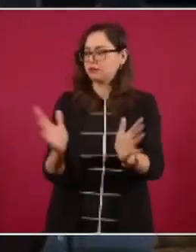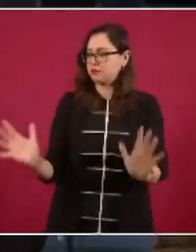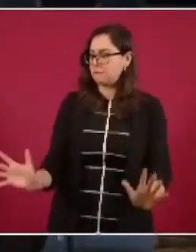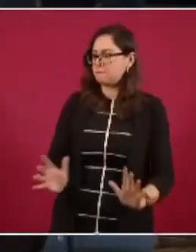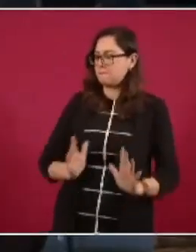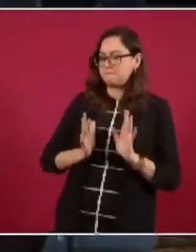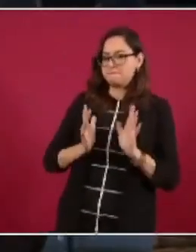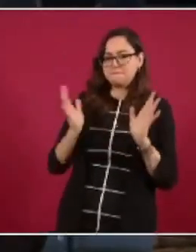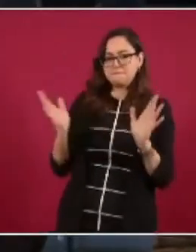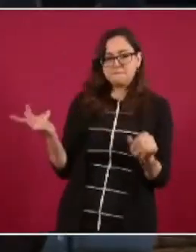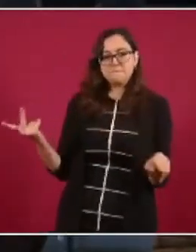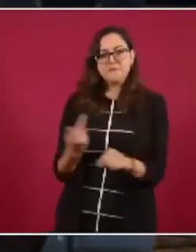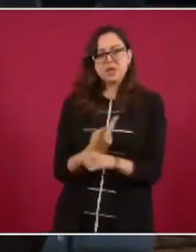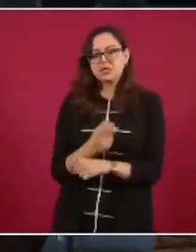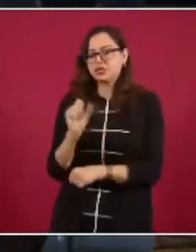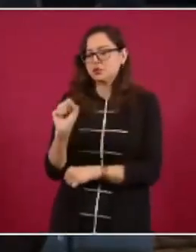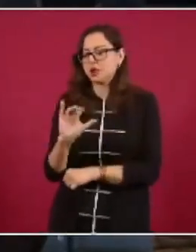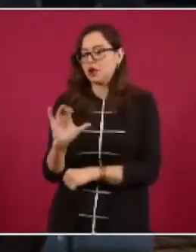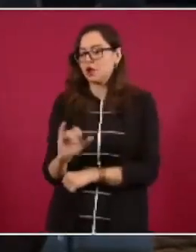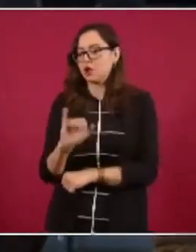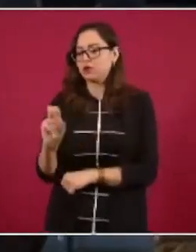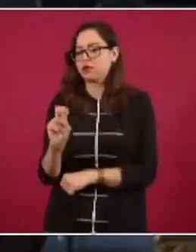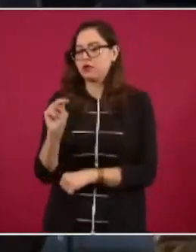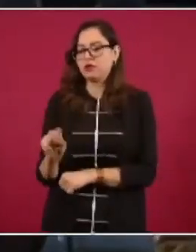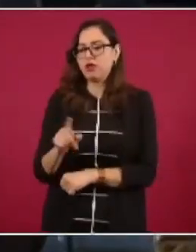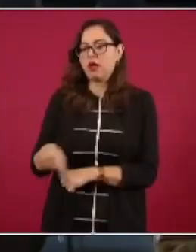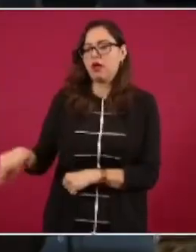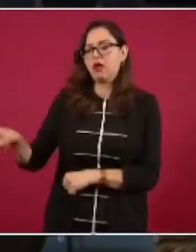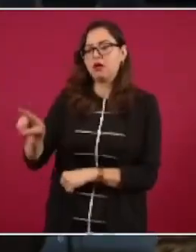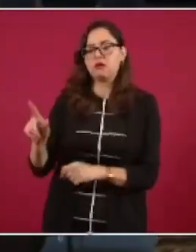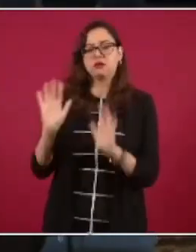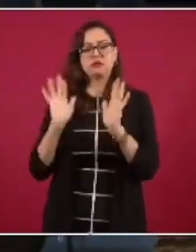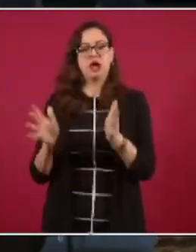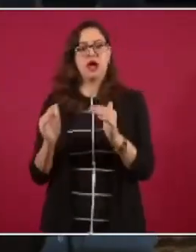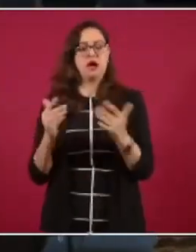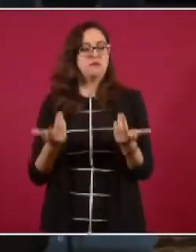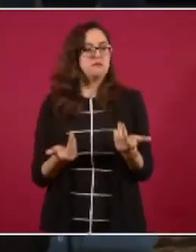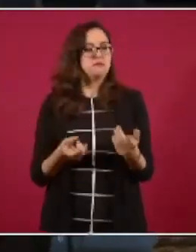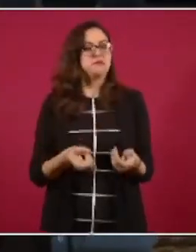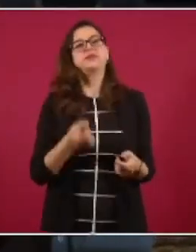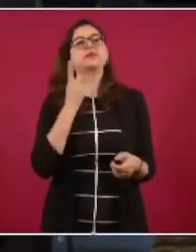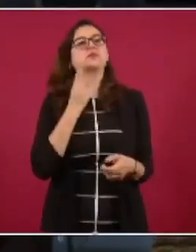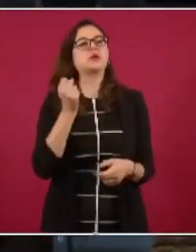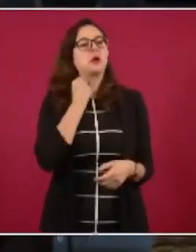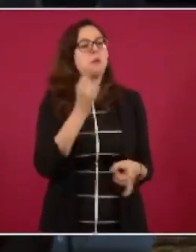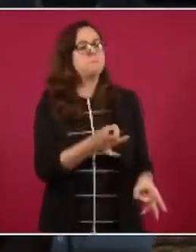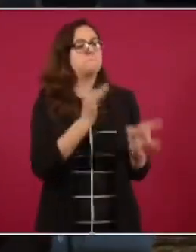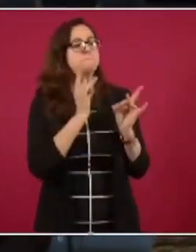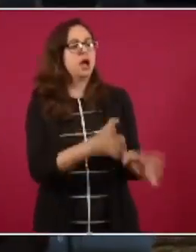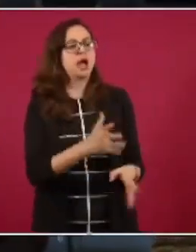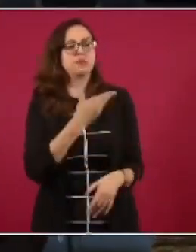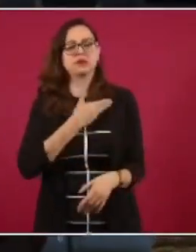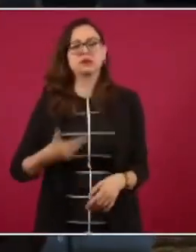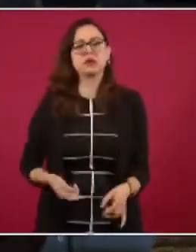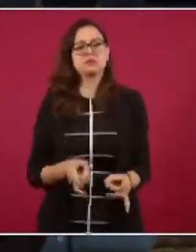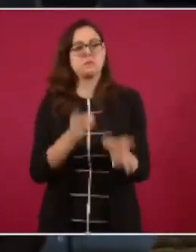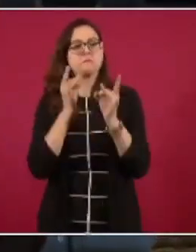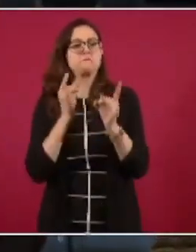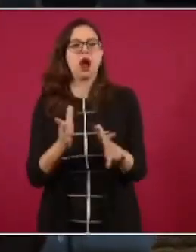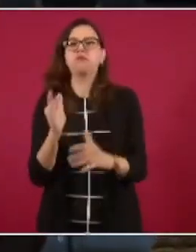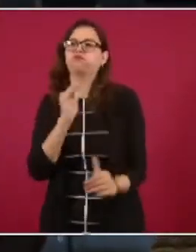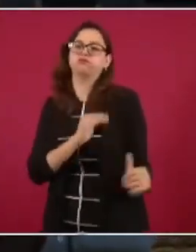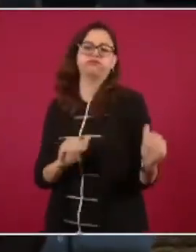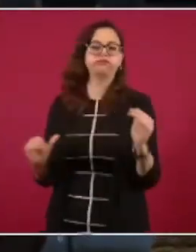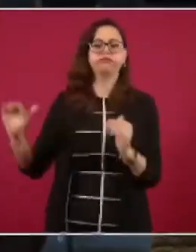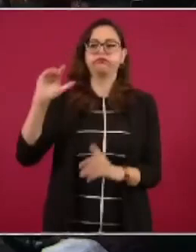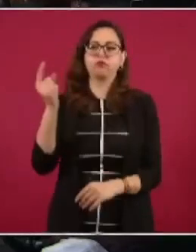realmente, jurídicamente la Corte, eso es un superpoder, ¿verdad? Y aquí hay un serio problema